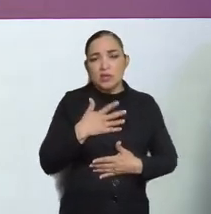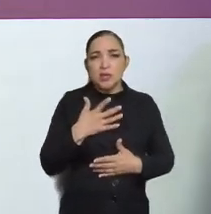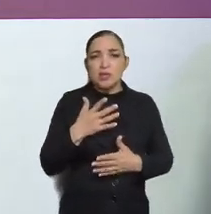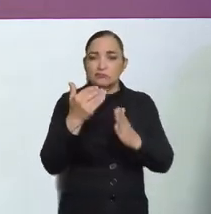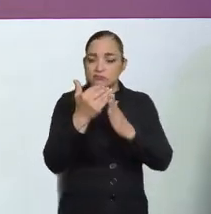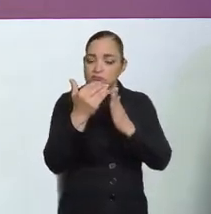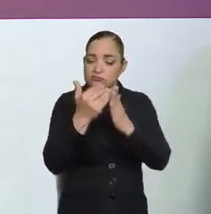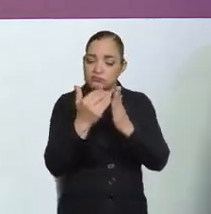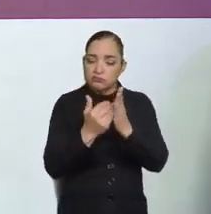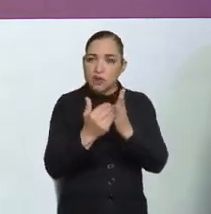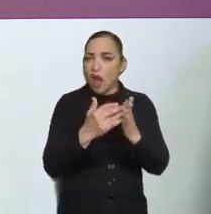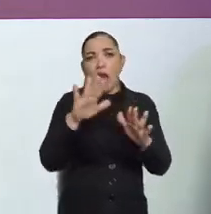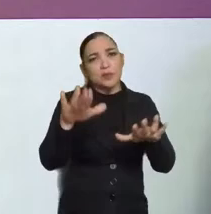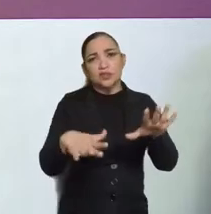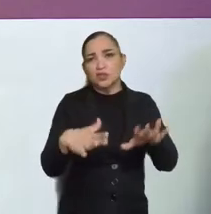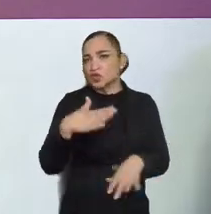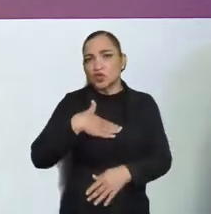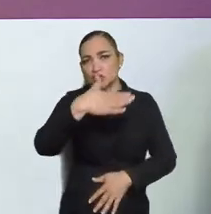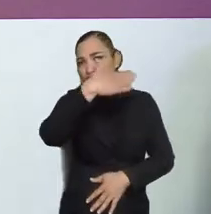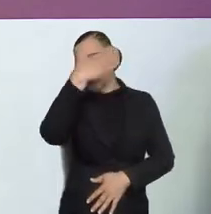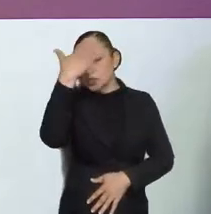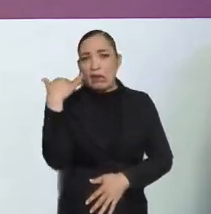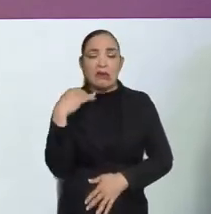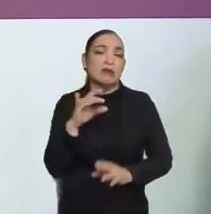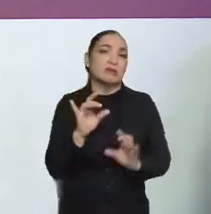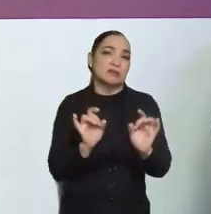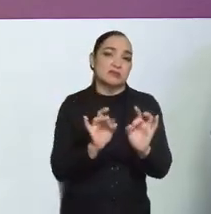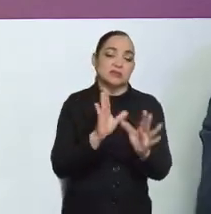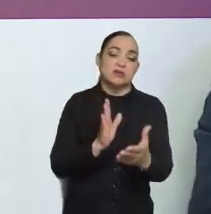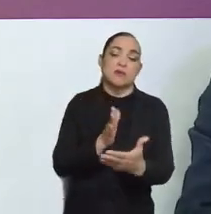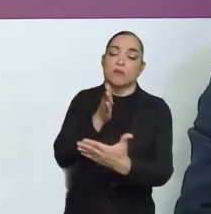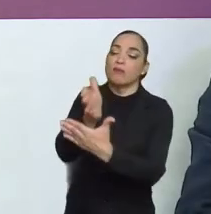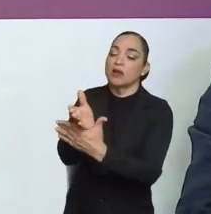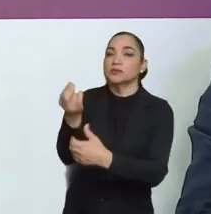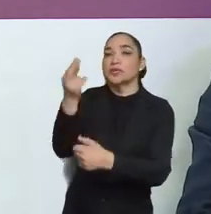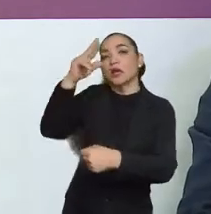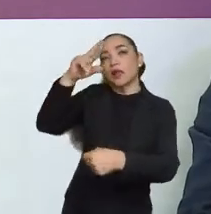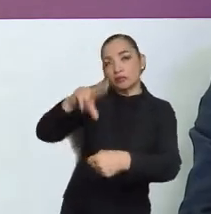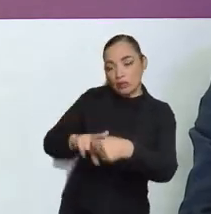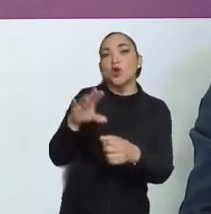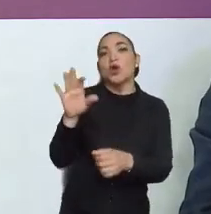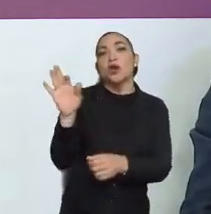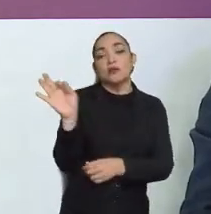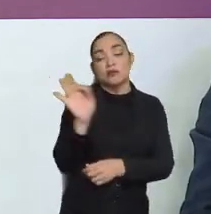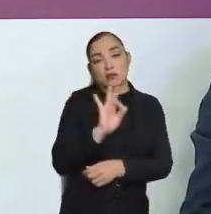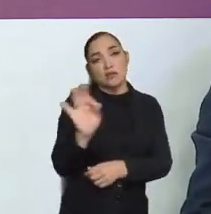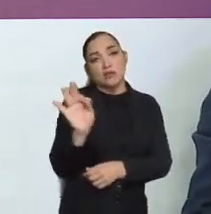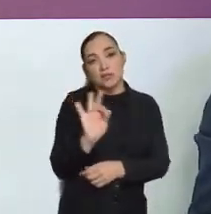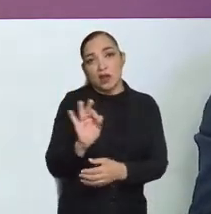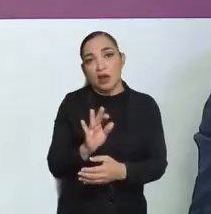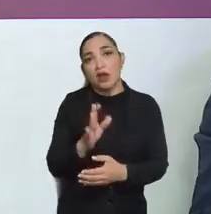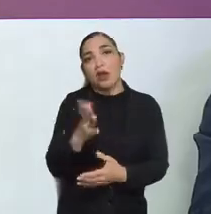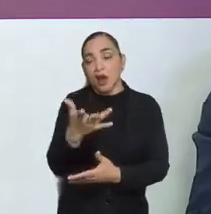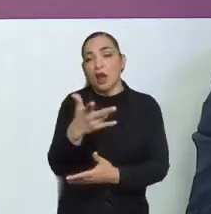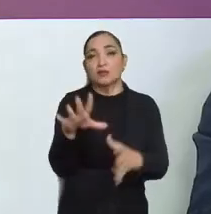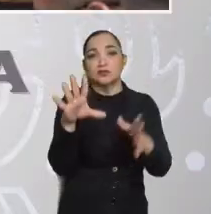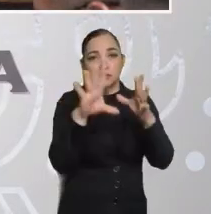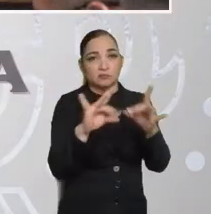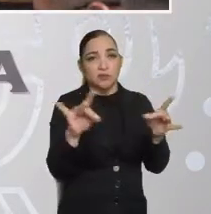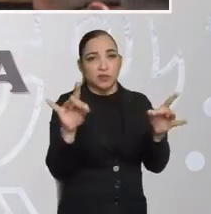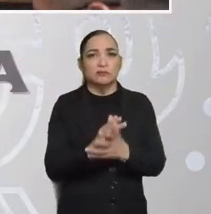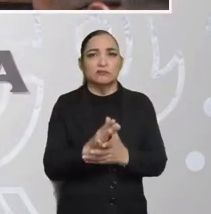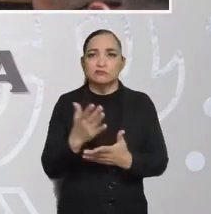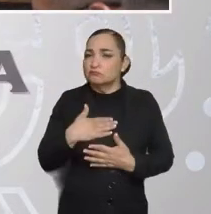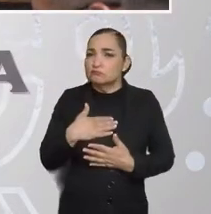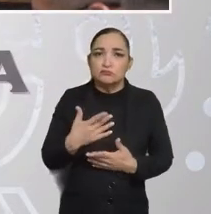detalles. Si van con un secretario, dice que el secretario de Agricultura no los atiende. Yo donde quiera los atiendo.